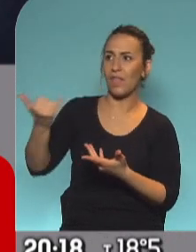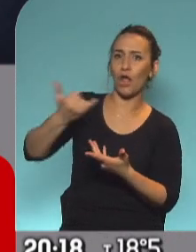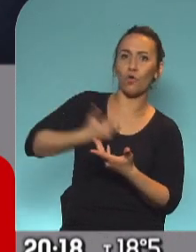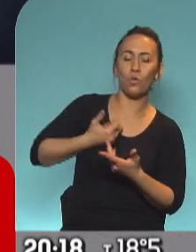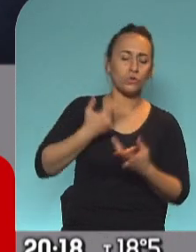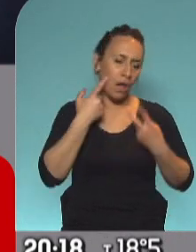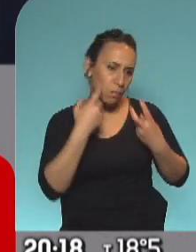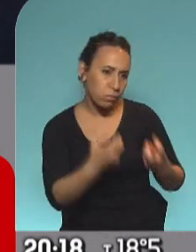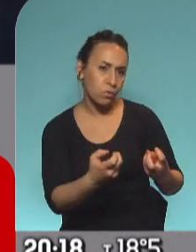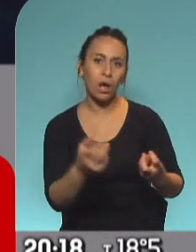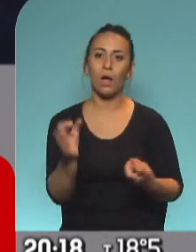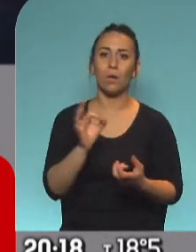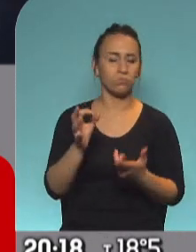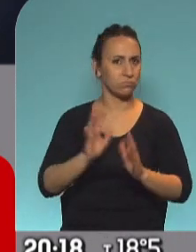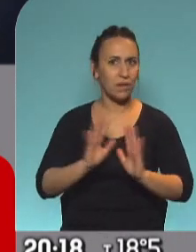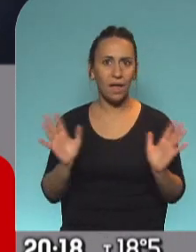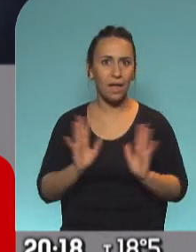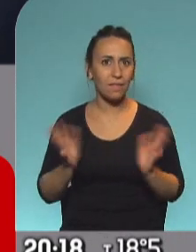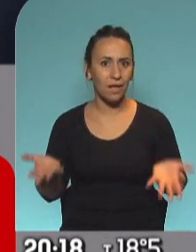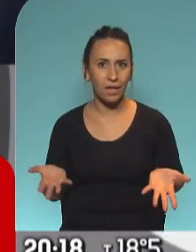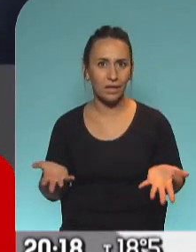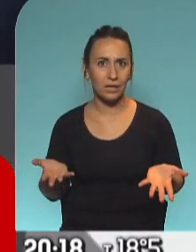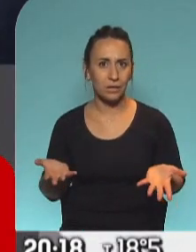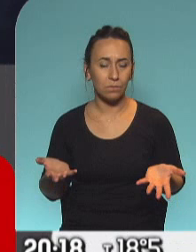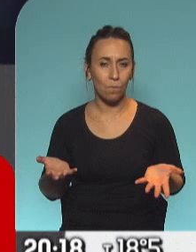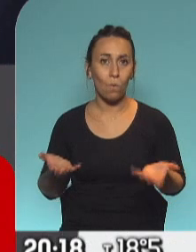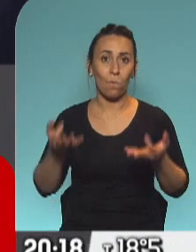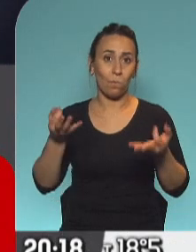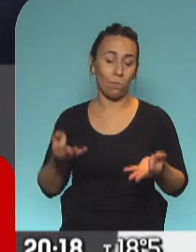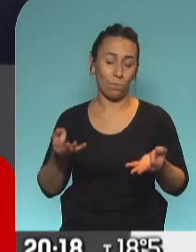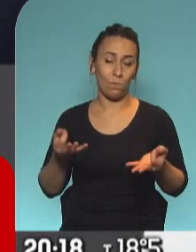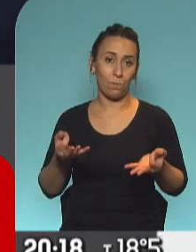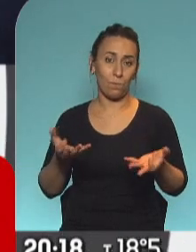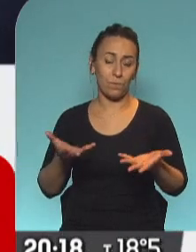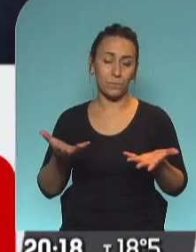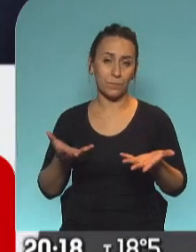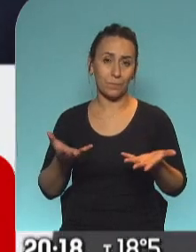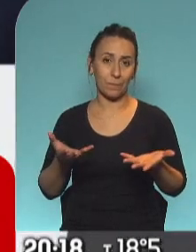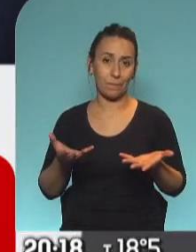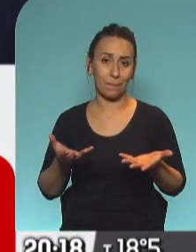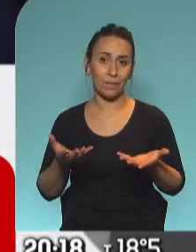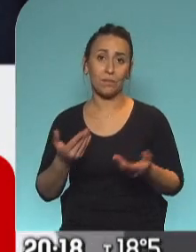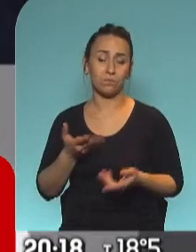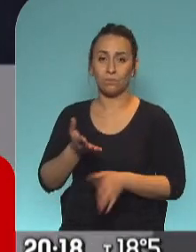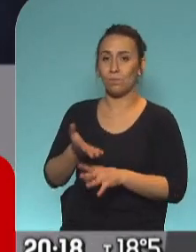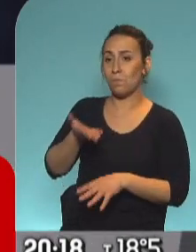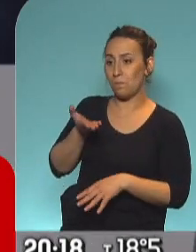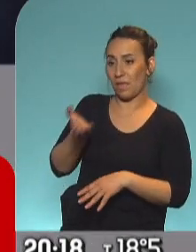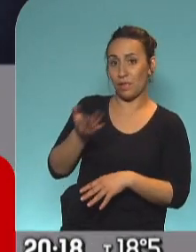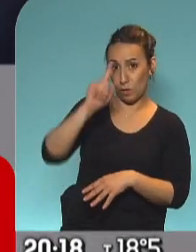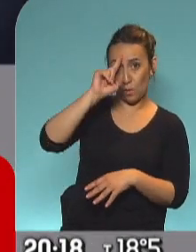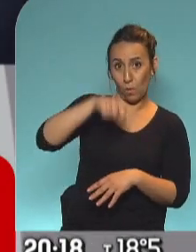que tenía alguna filtración sobre que esto existía, sino que producto de un pedido del juez